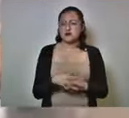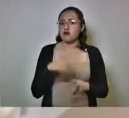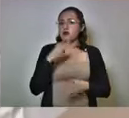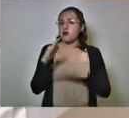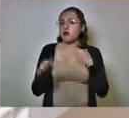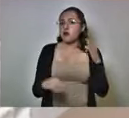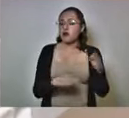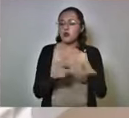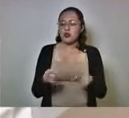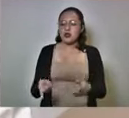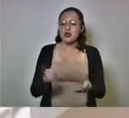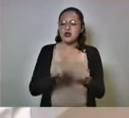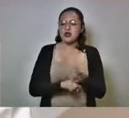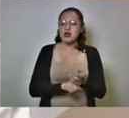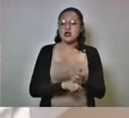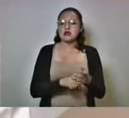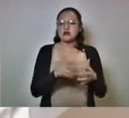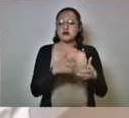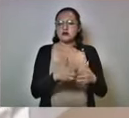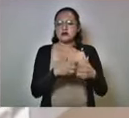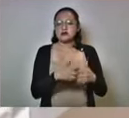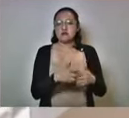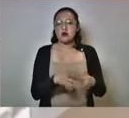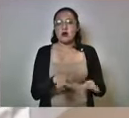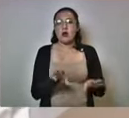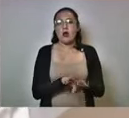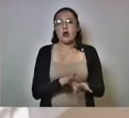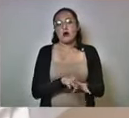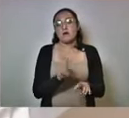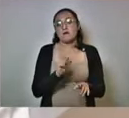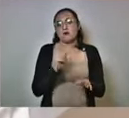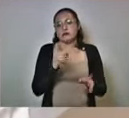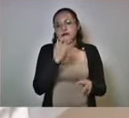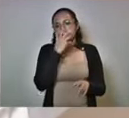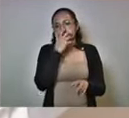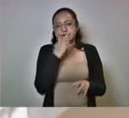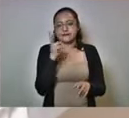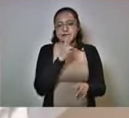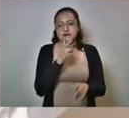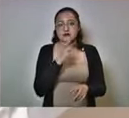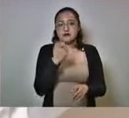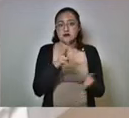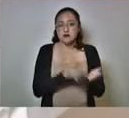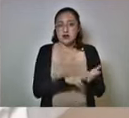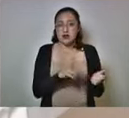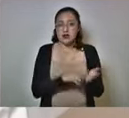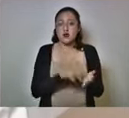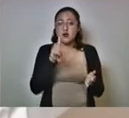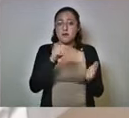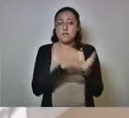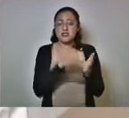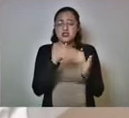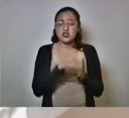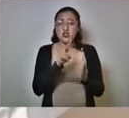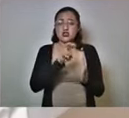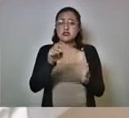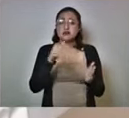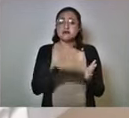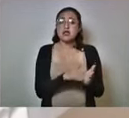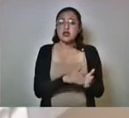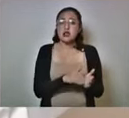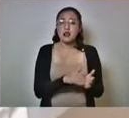tiene, que incluye al famoso ventilador, solo el ventilador cuesta 1,200,000 pesos.